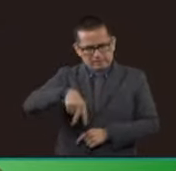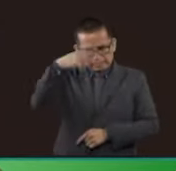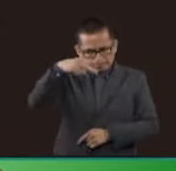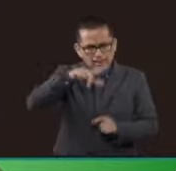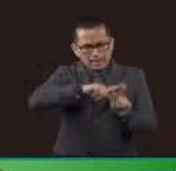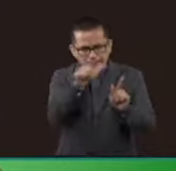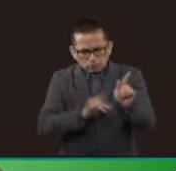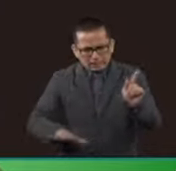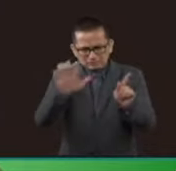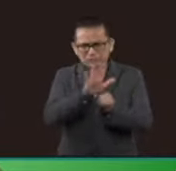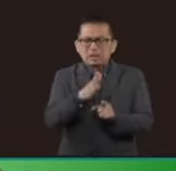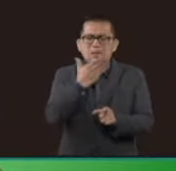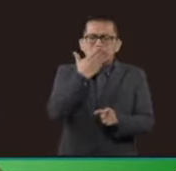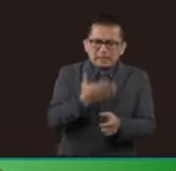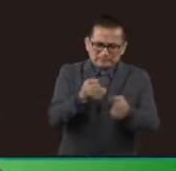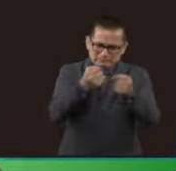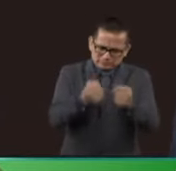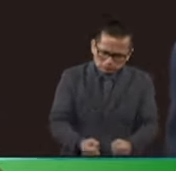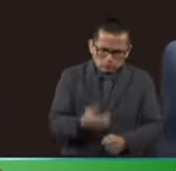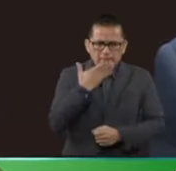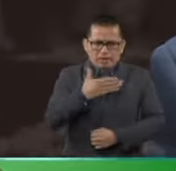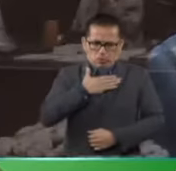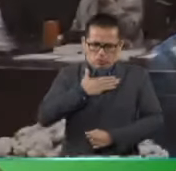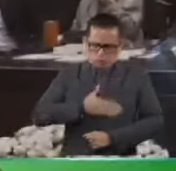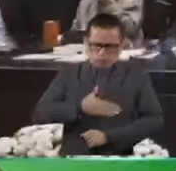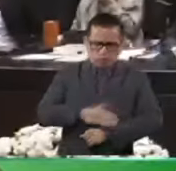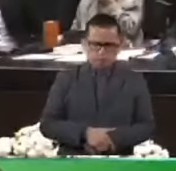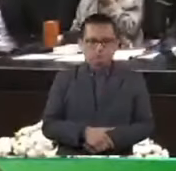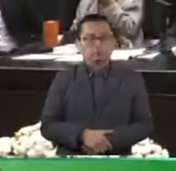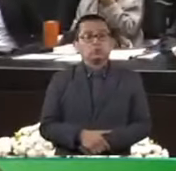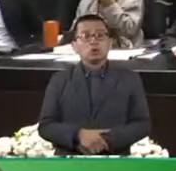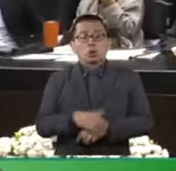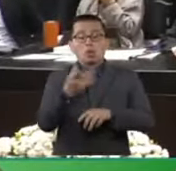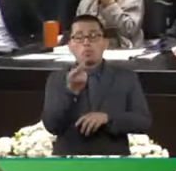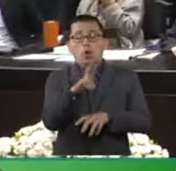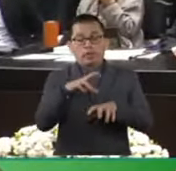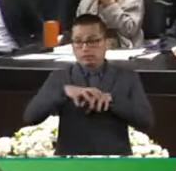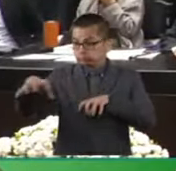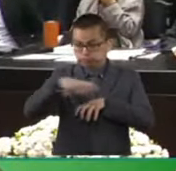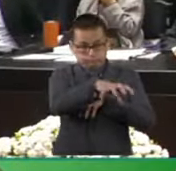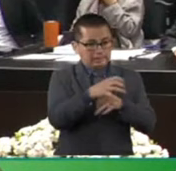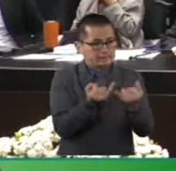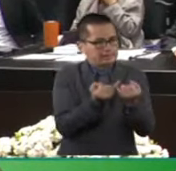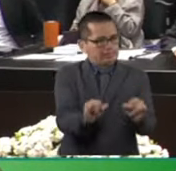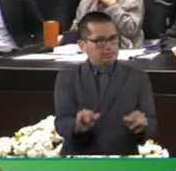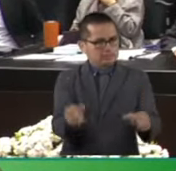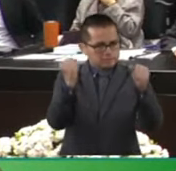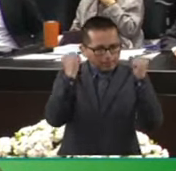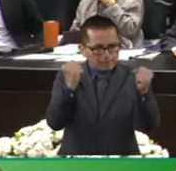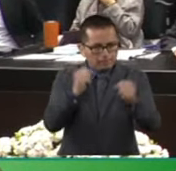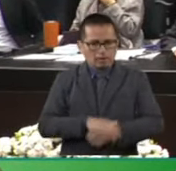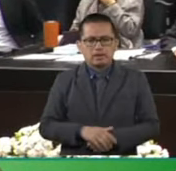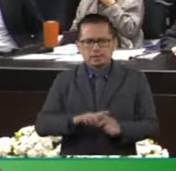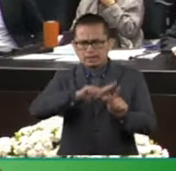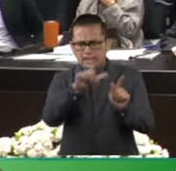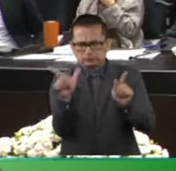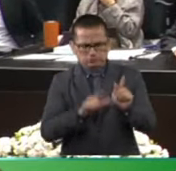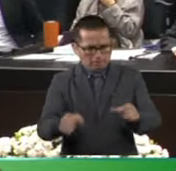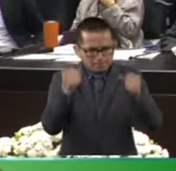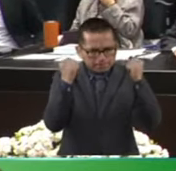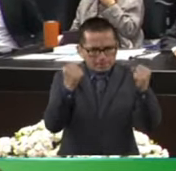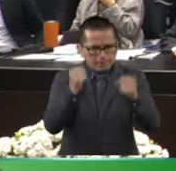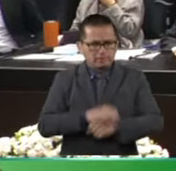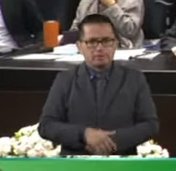al país viva la independencia de poderes viva Viva